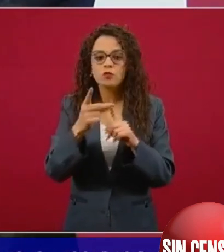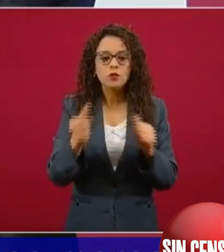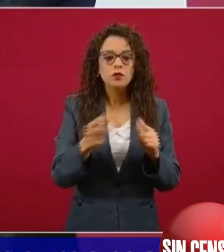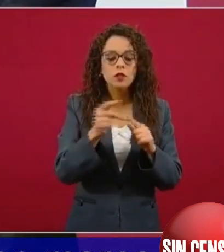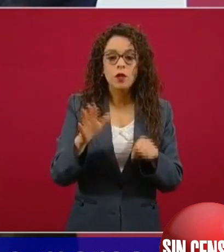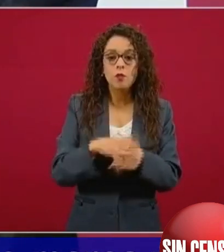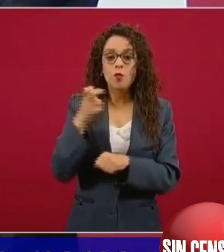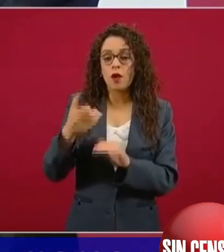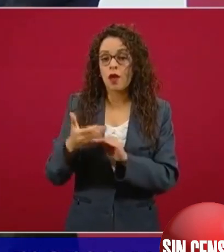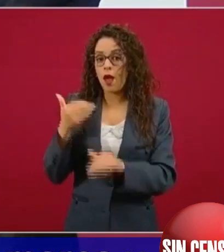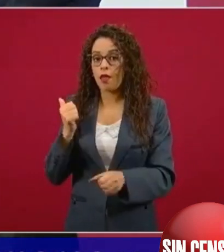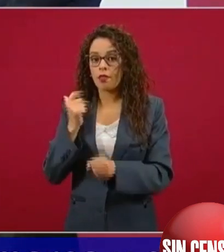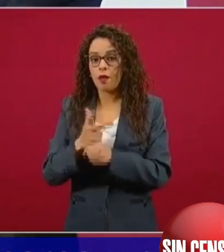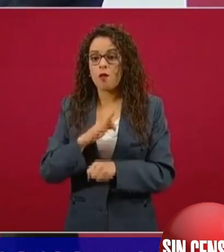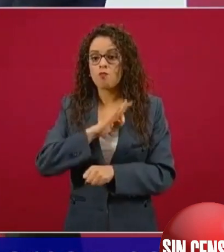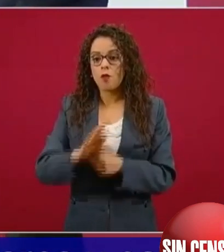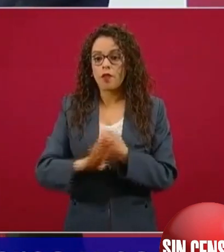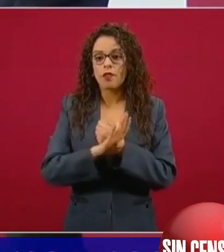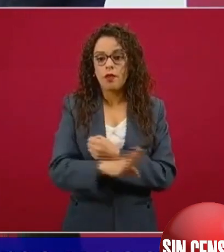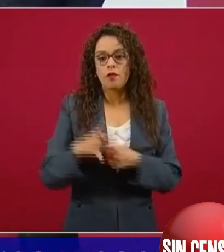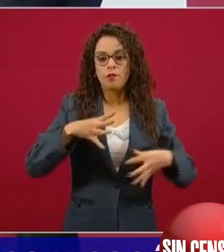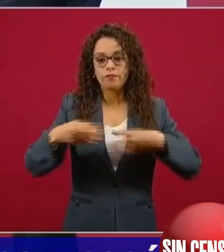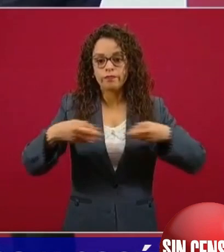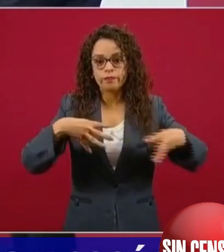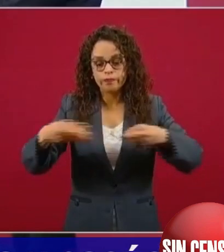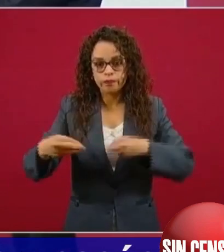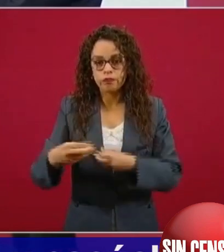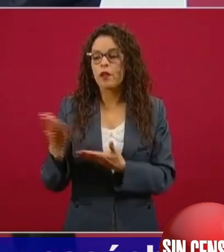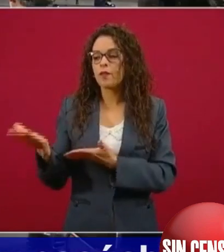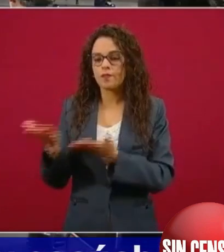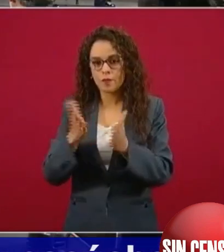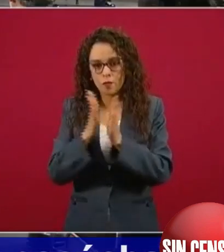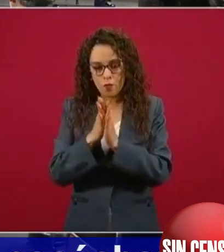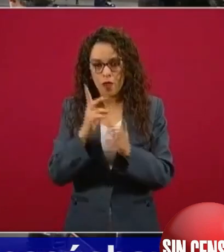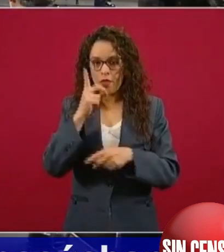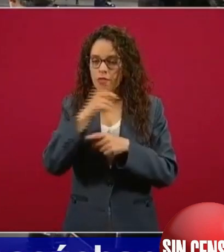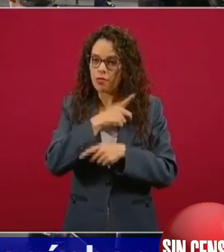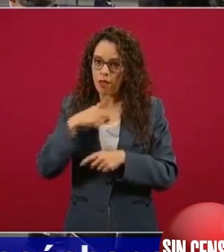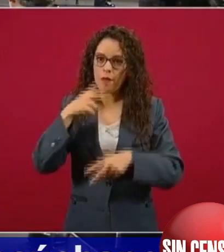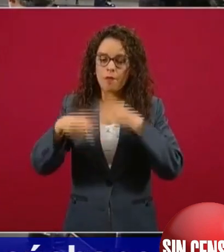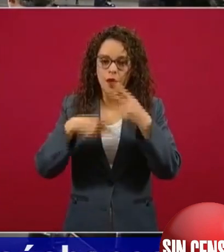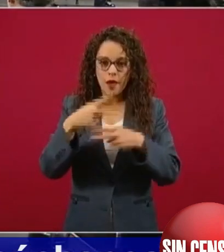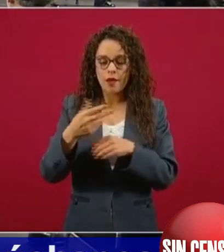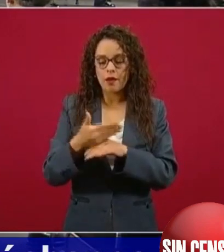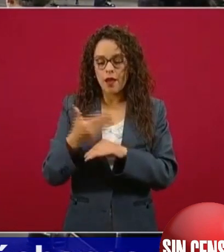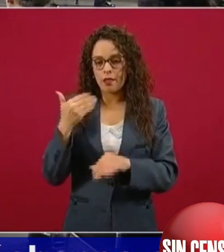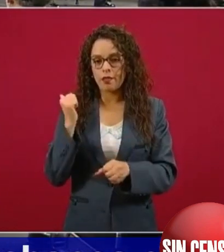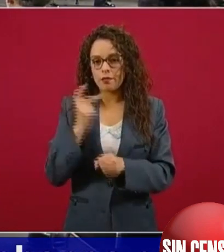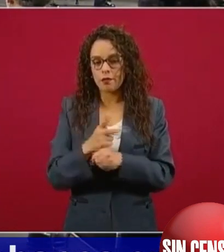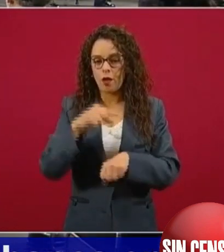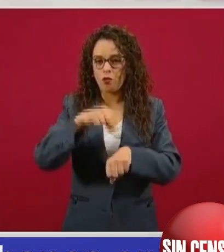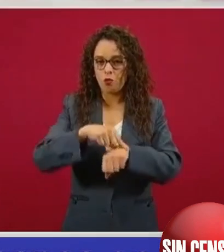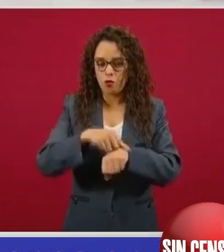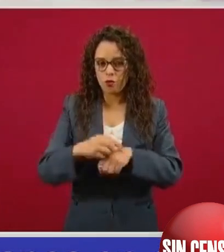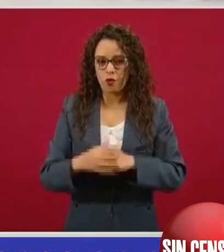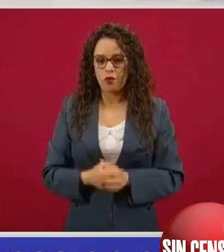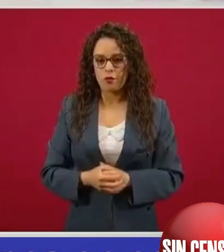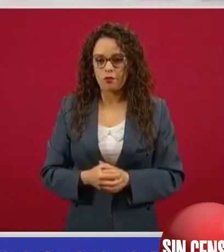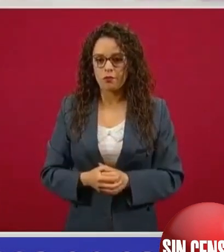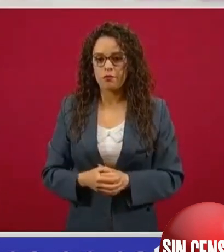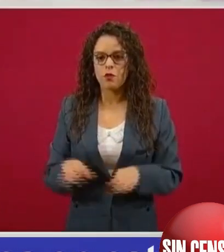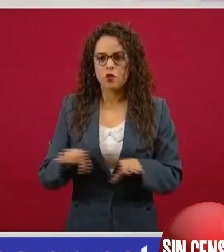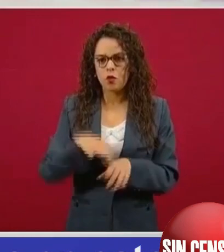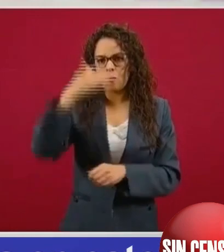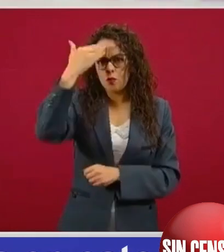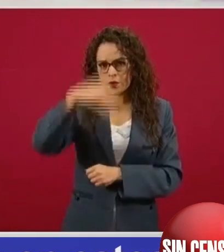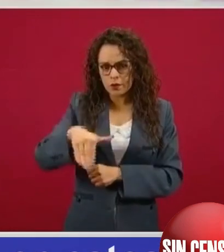personas, interrumpir las cadenas de transmisión, persuadirles de que acudan a servicios médicos. ¿Cómo sabemos si es solamente porque buscamos más y